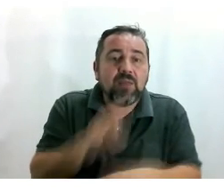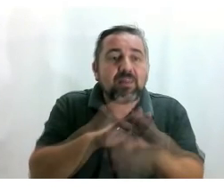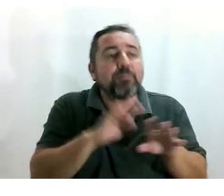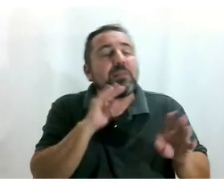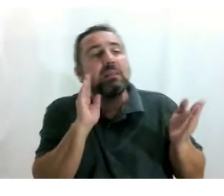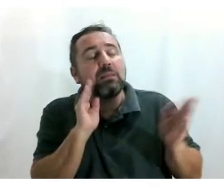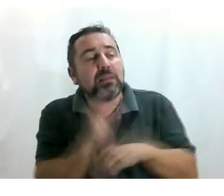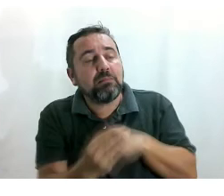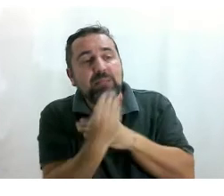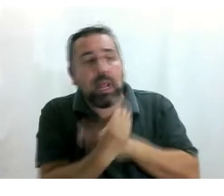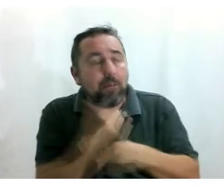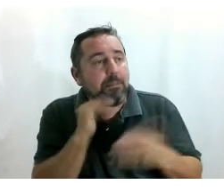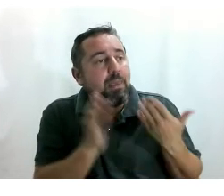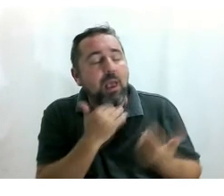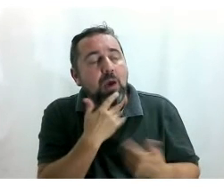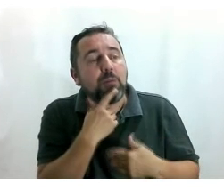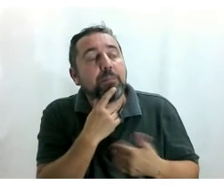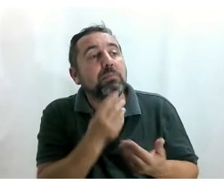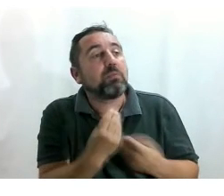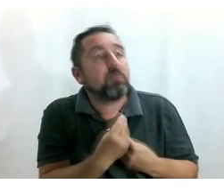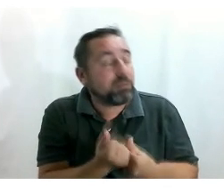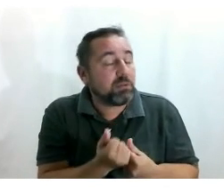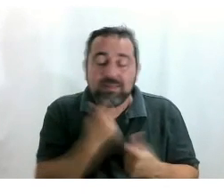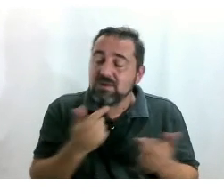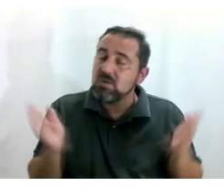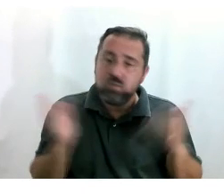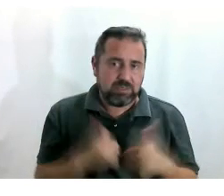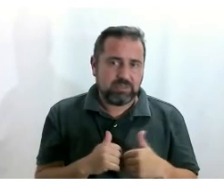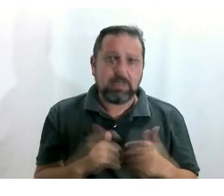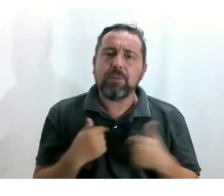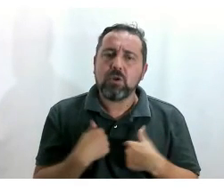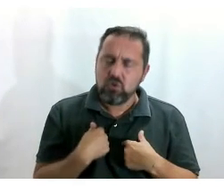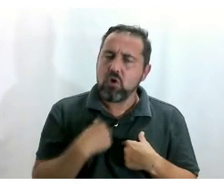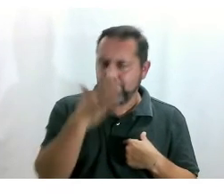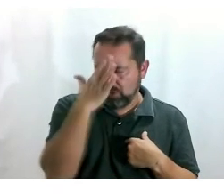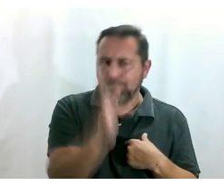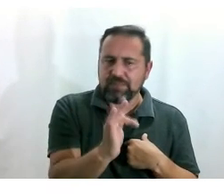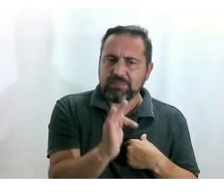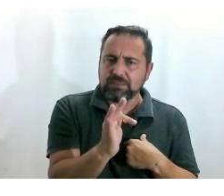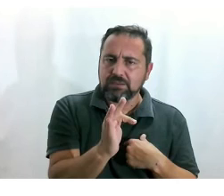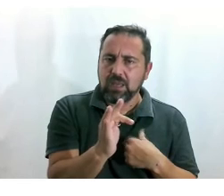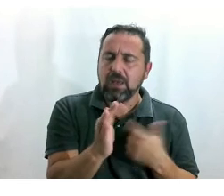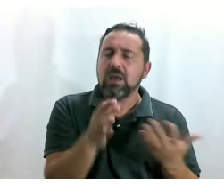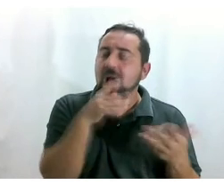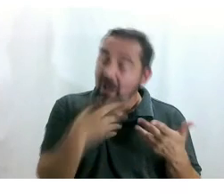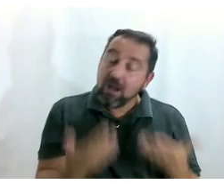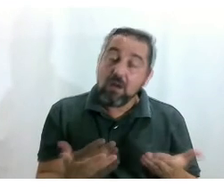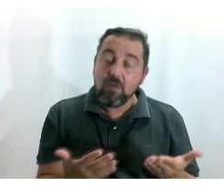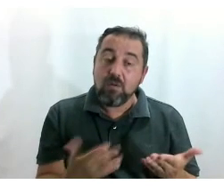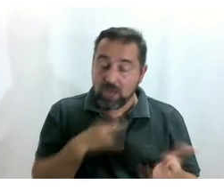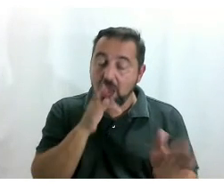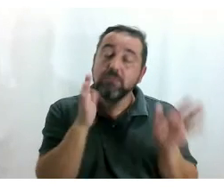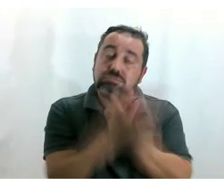nos cure, no existe. Pero yo soy optimista, ¿no? Yo creo que ahora mismo, como os hemos contado aquí, hay